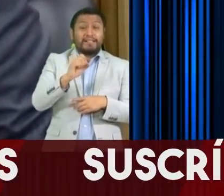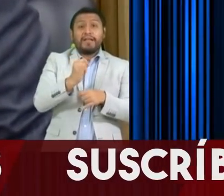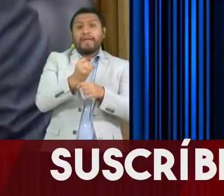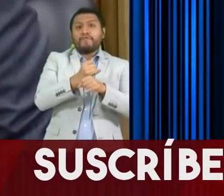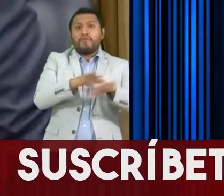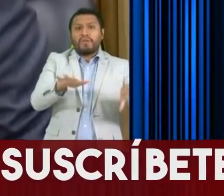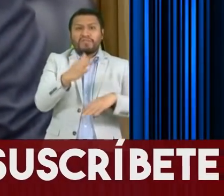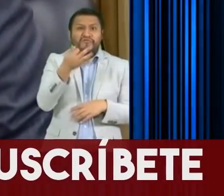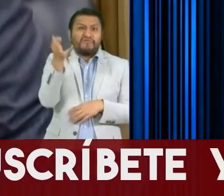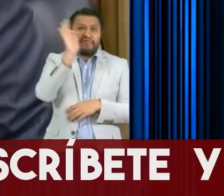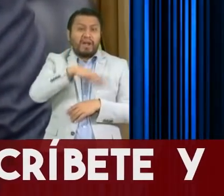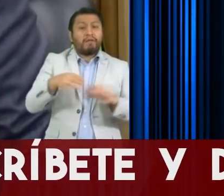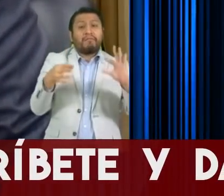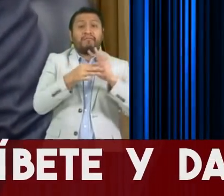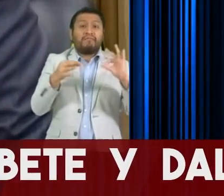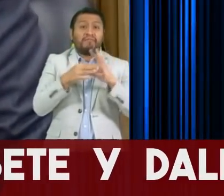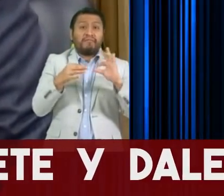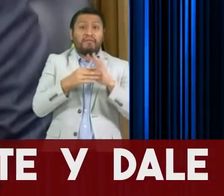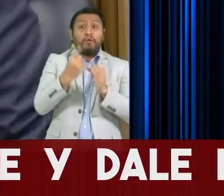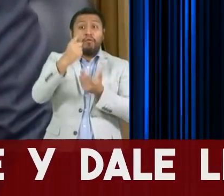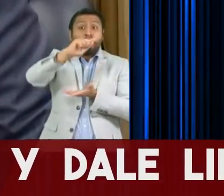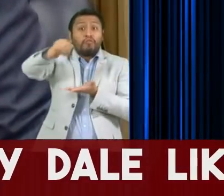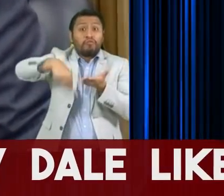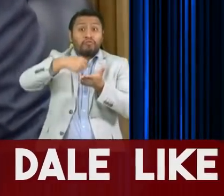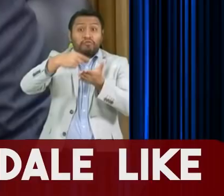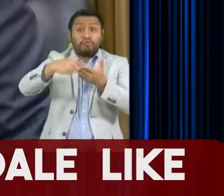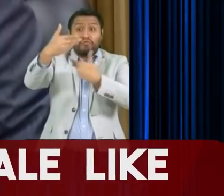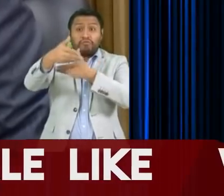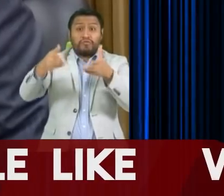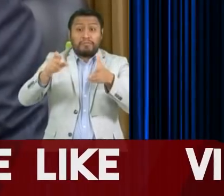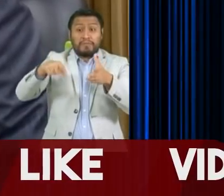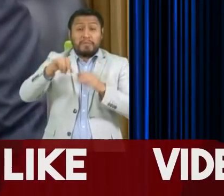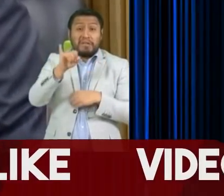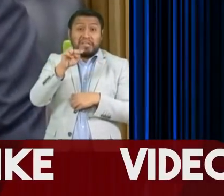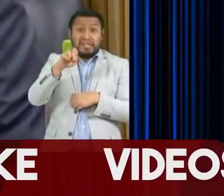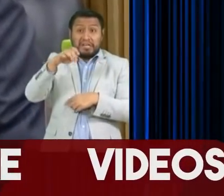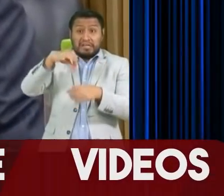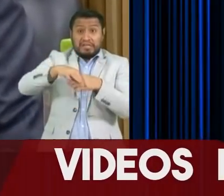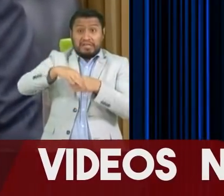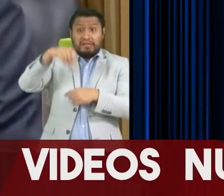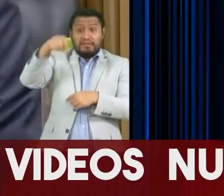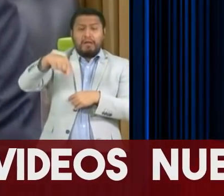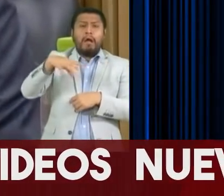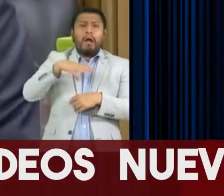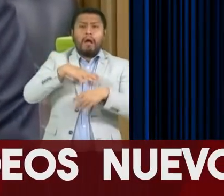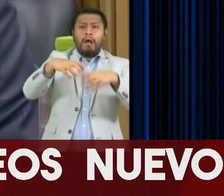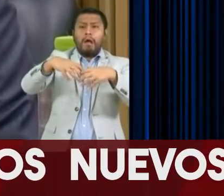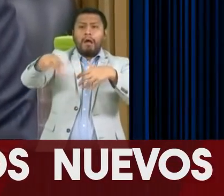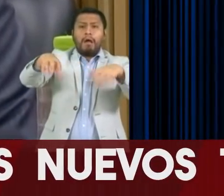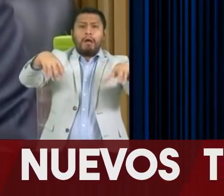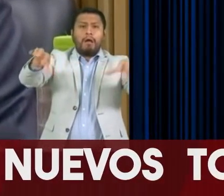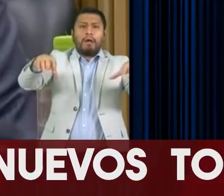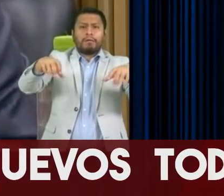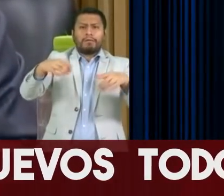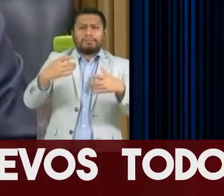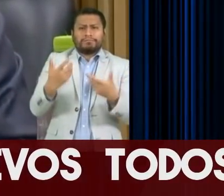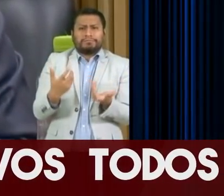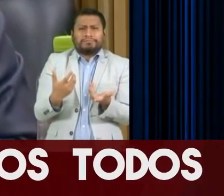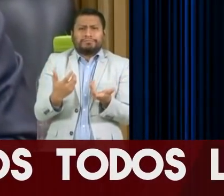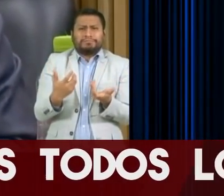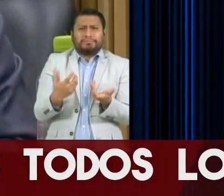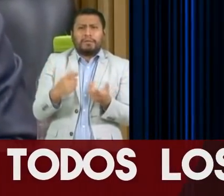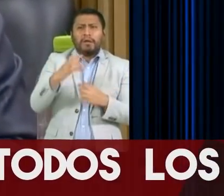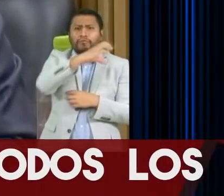información falsa diciendo que en una casilla que instala el INE en realidad hay varias secciones y solo se da cuenta de uno. Y la